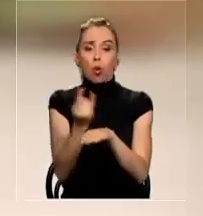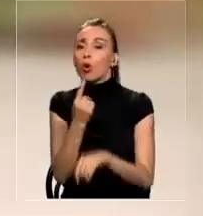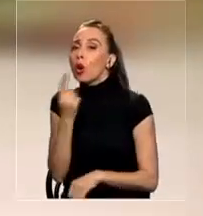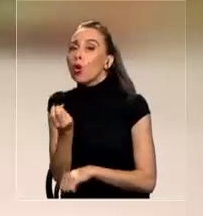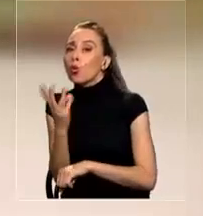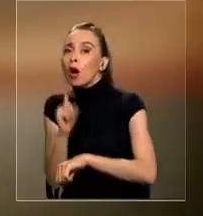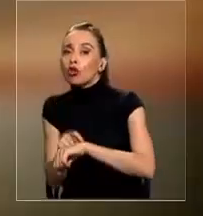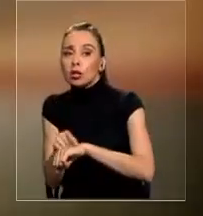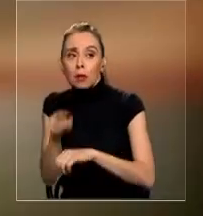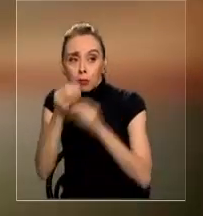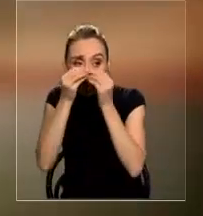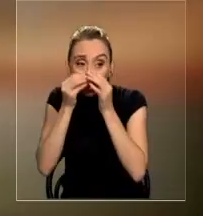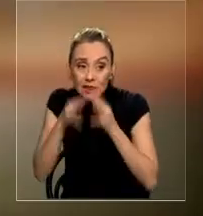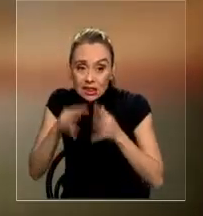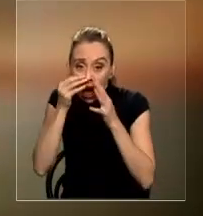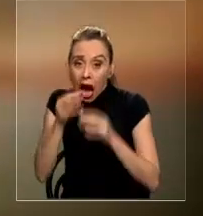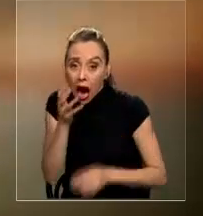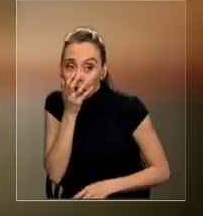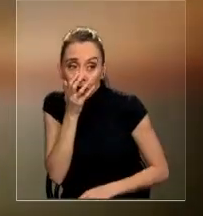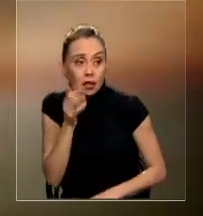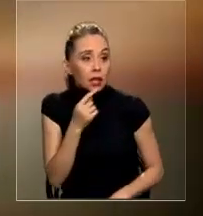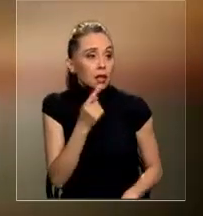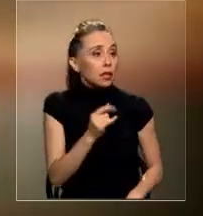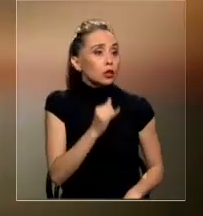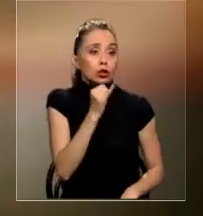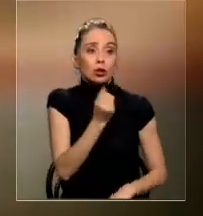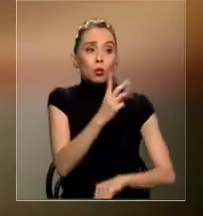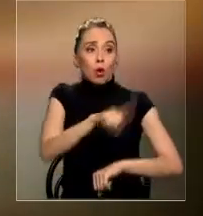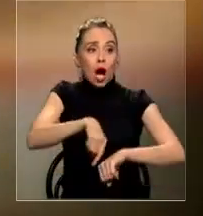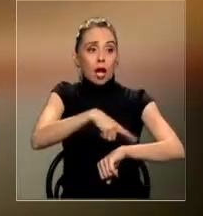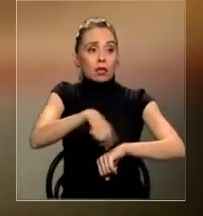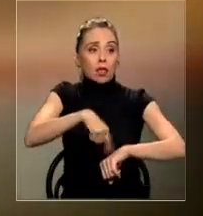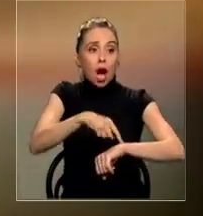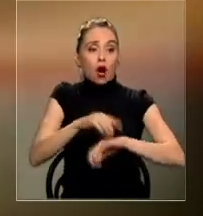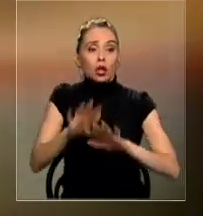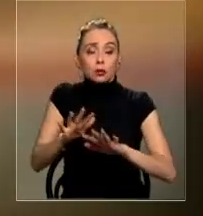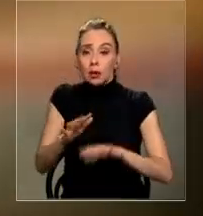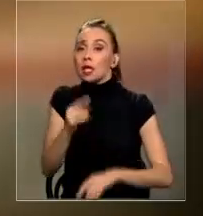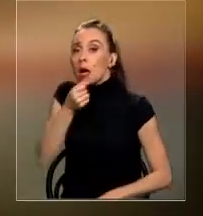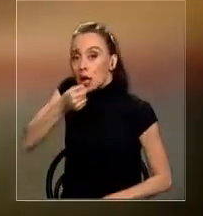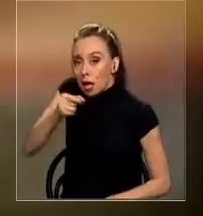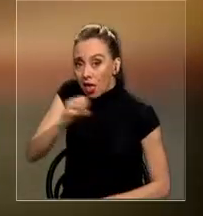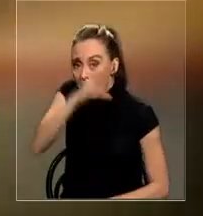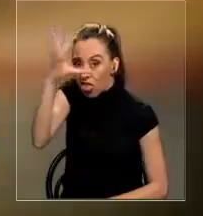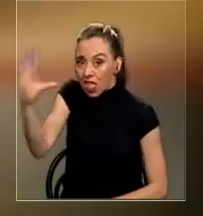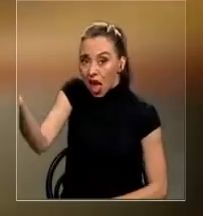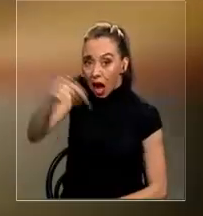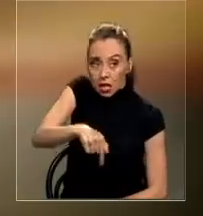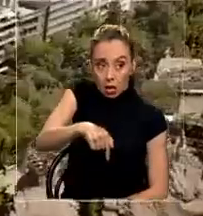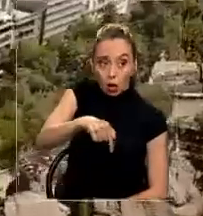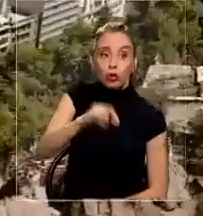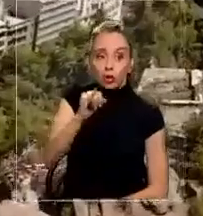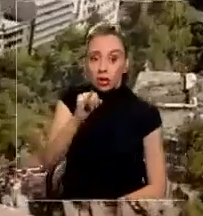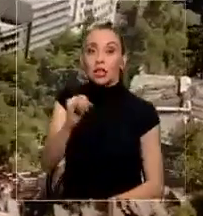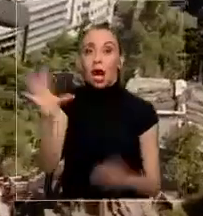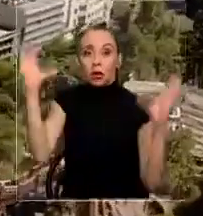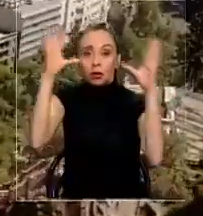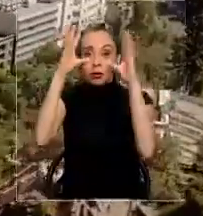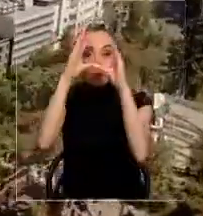¿Cuánto tiempo lleva sangrando así? Ya ni sé qué pantalones llevaron. ¿Pero llegaron de día?